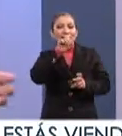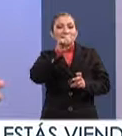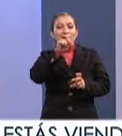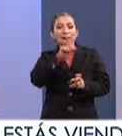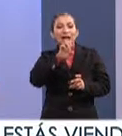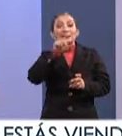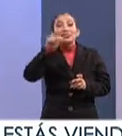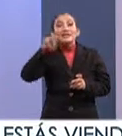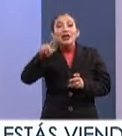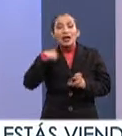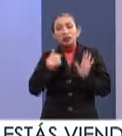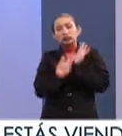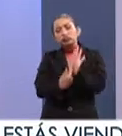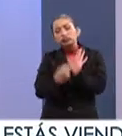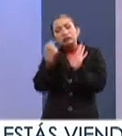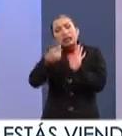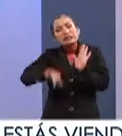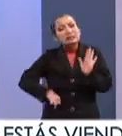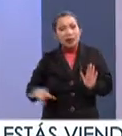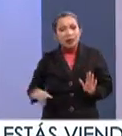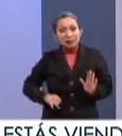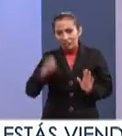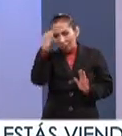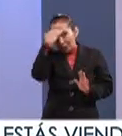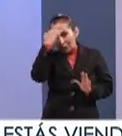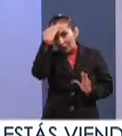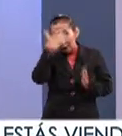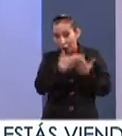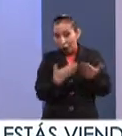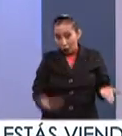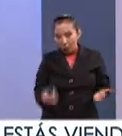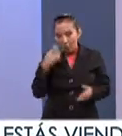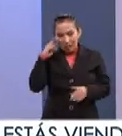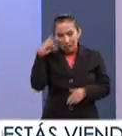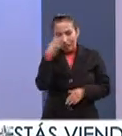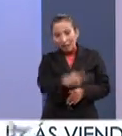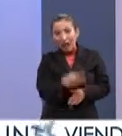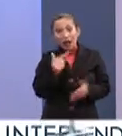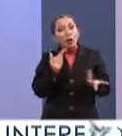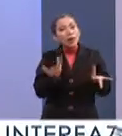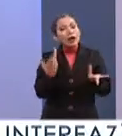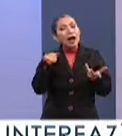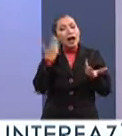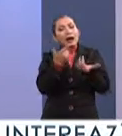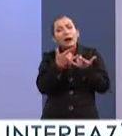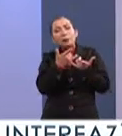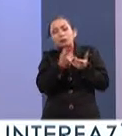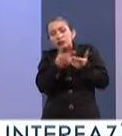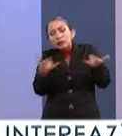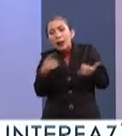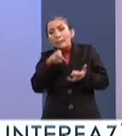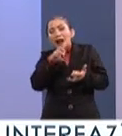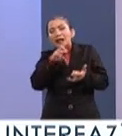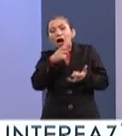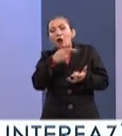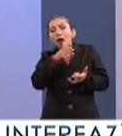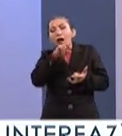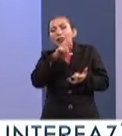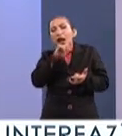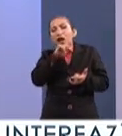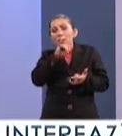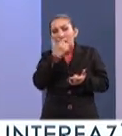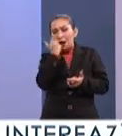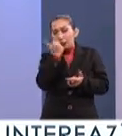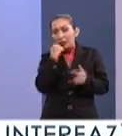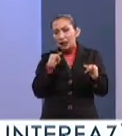nos comparten siempre interesantes experiencias. En esta ocasión nos comparten una cápsula en la que María Guadalupe Contreras,